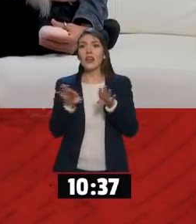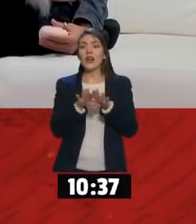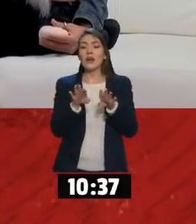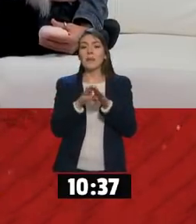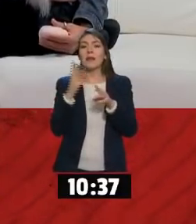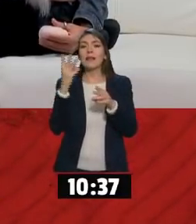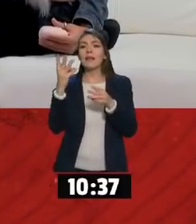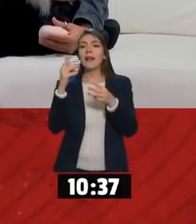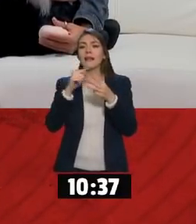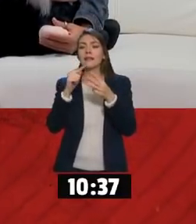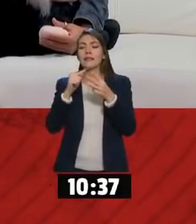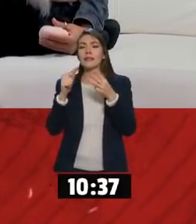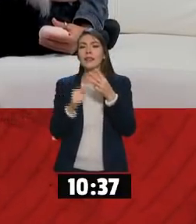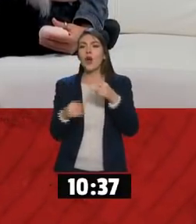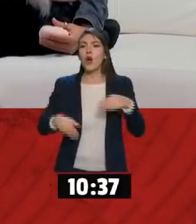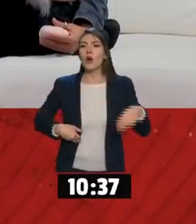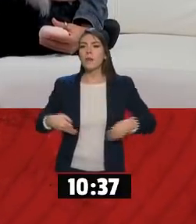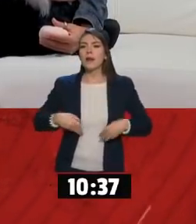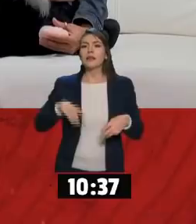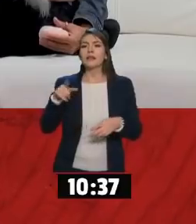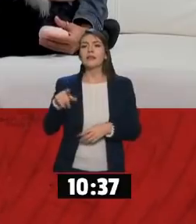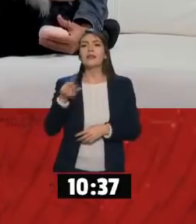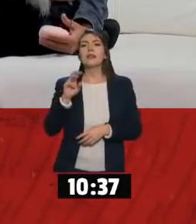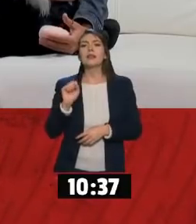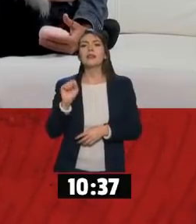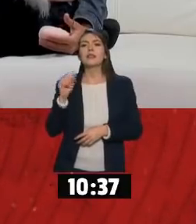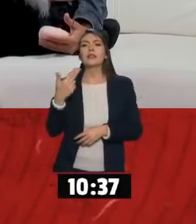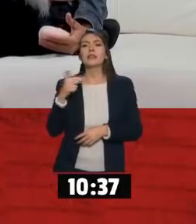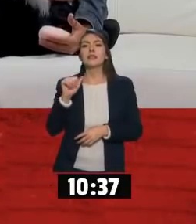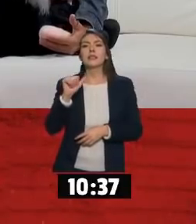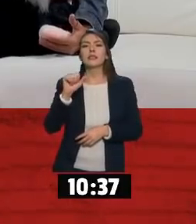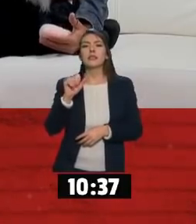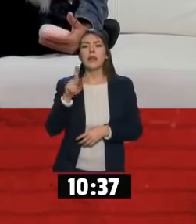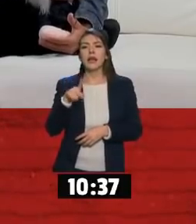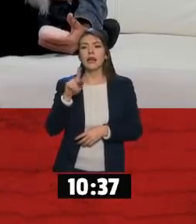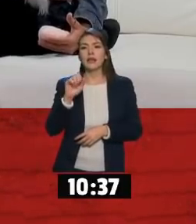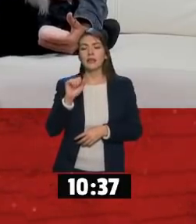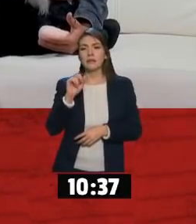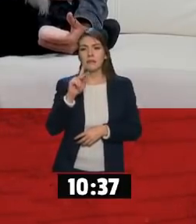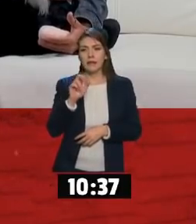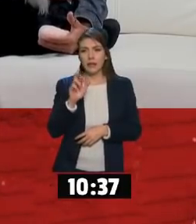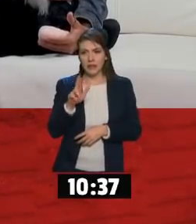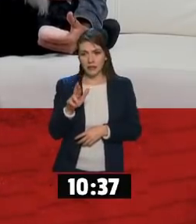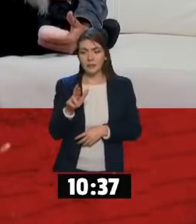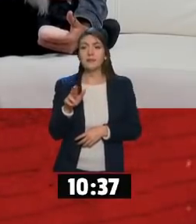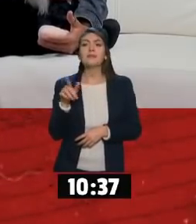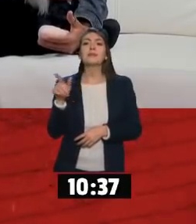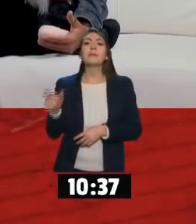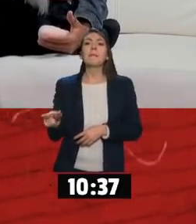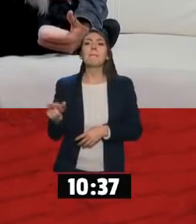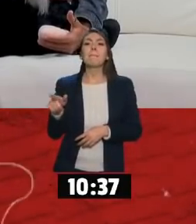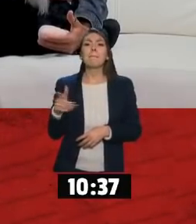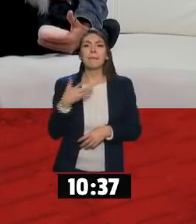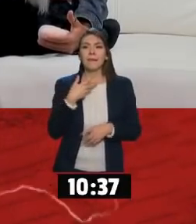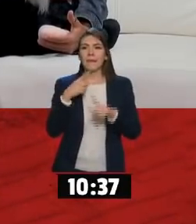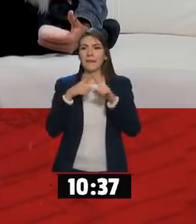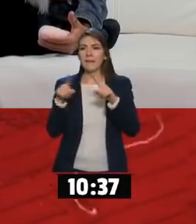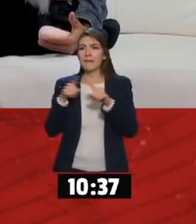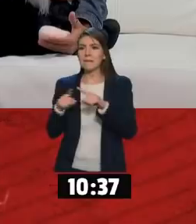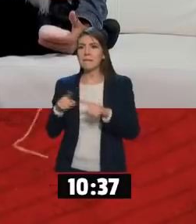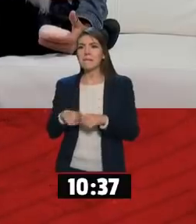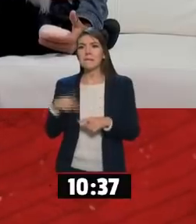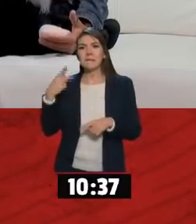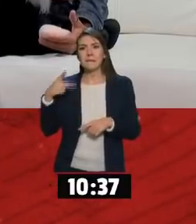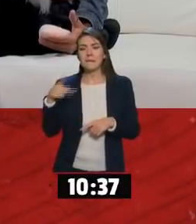de 3 obras de William Shakespeare. ¿Cuáles están involucradas? Están involucradas Romeo y Julieta, Macbeth y Titus Android. Sí, pues mire, no había forma